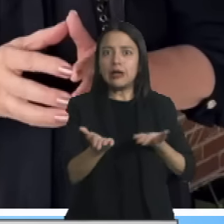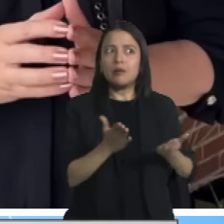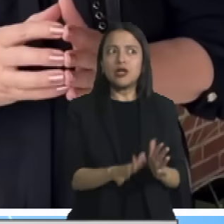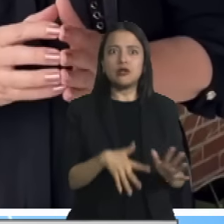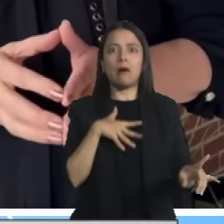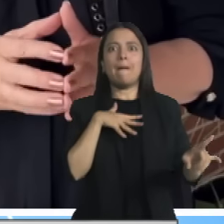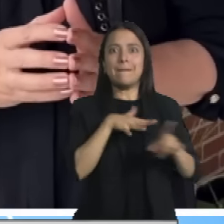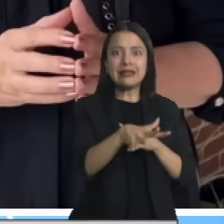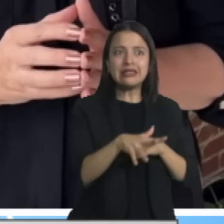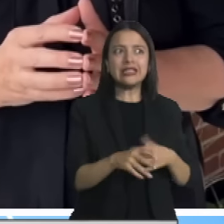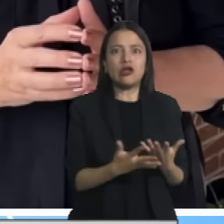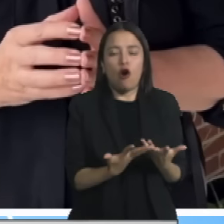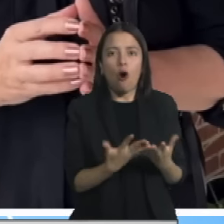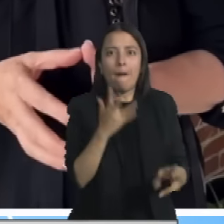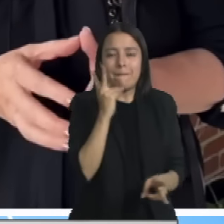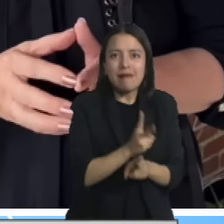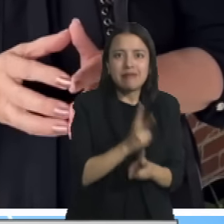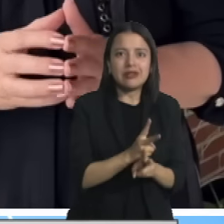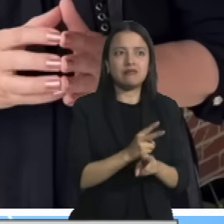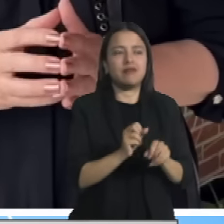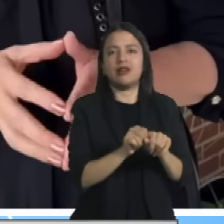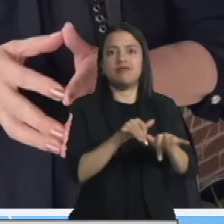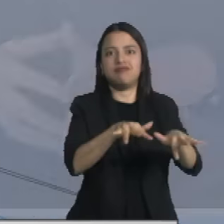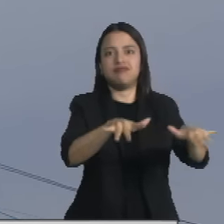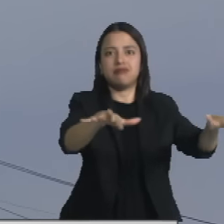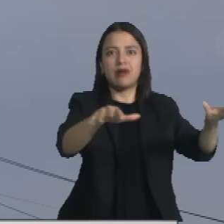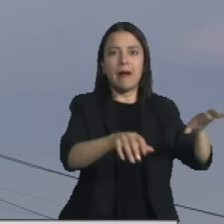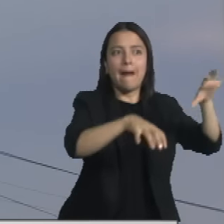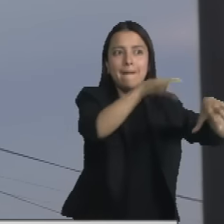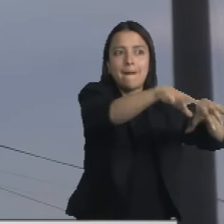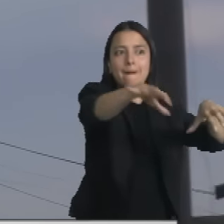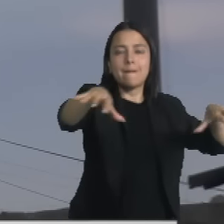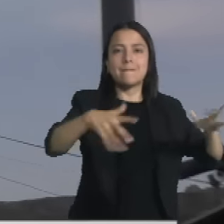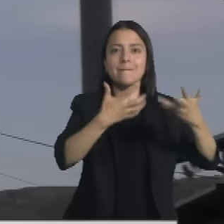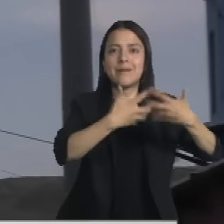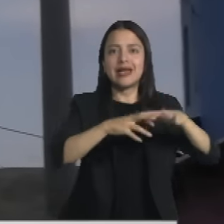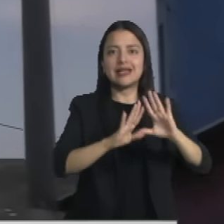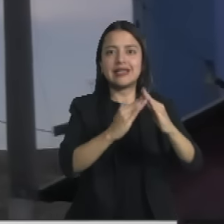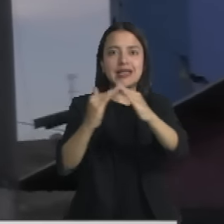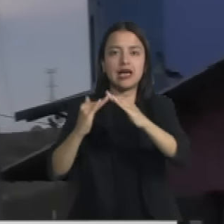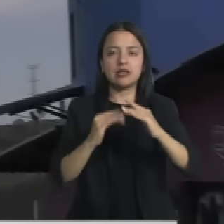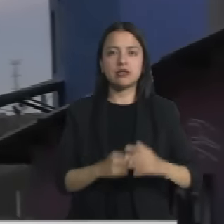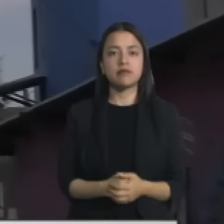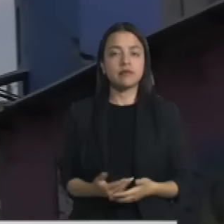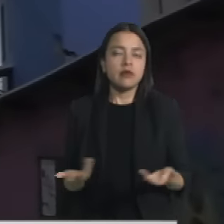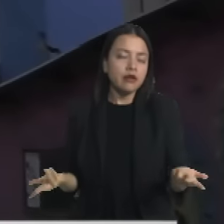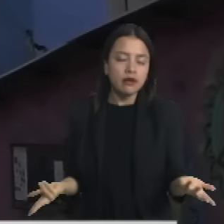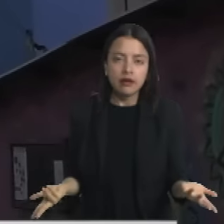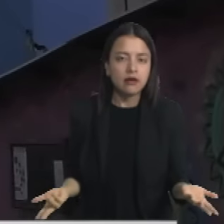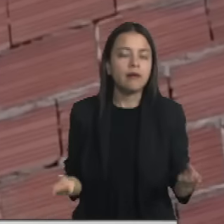servicio que se presta para miles de hogares y empresas, y adicionalmente el riesgo